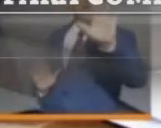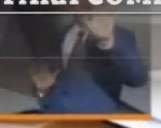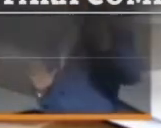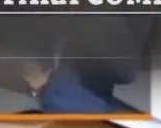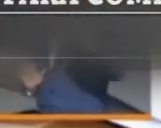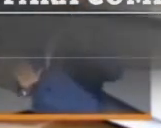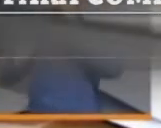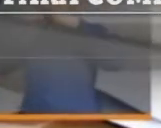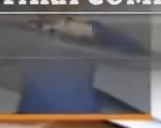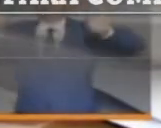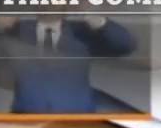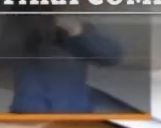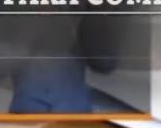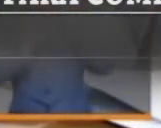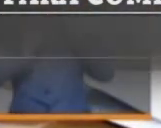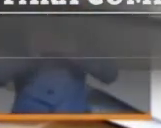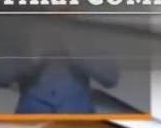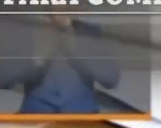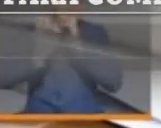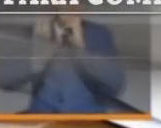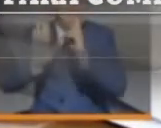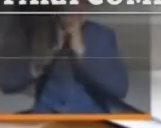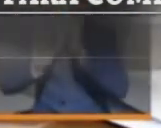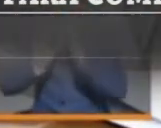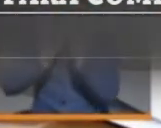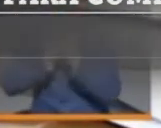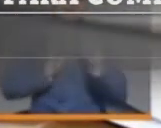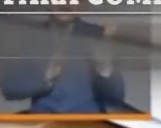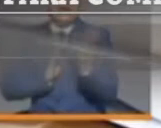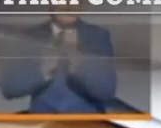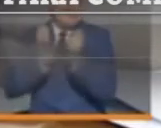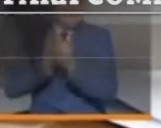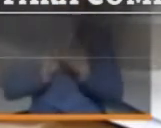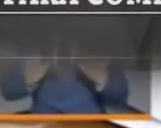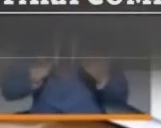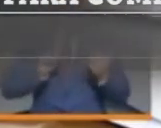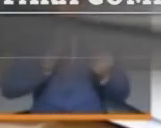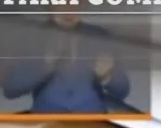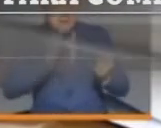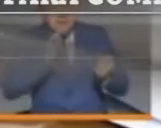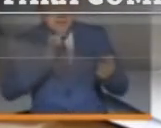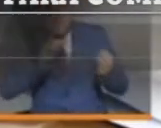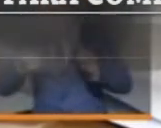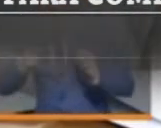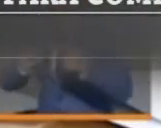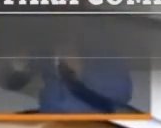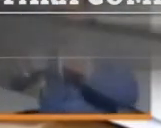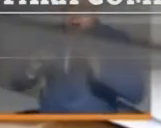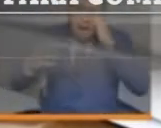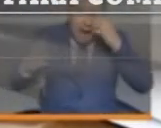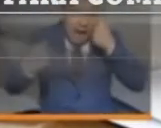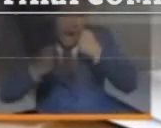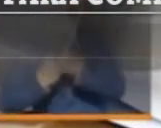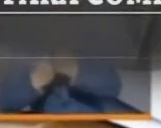es muy importante en la medida que responde a todo un ámbito de discusión, de concertación que tuvimos